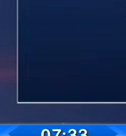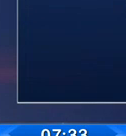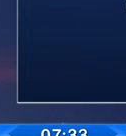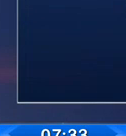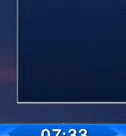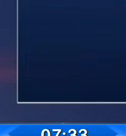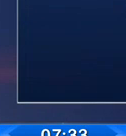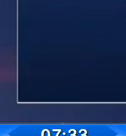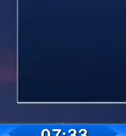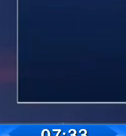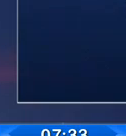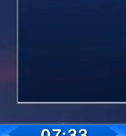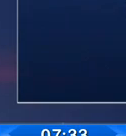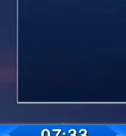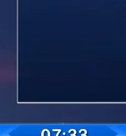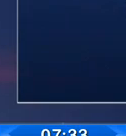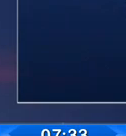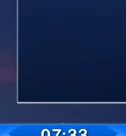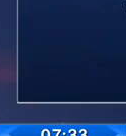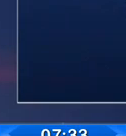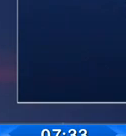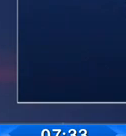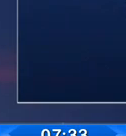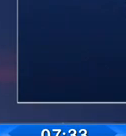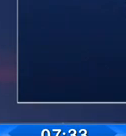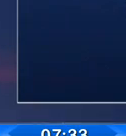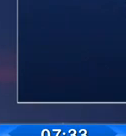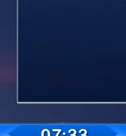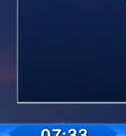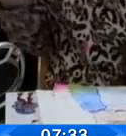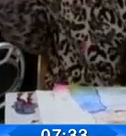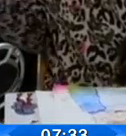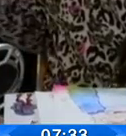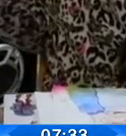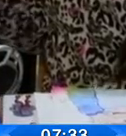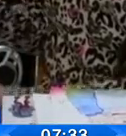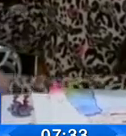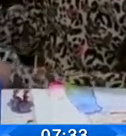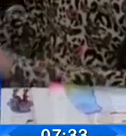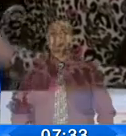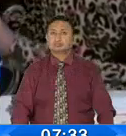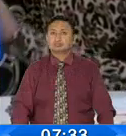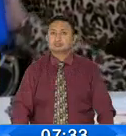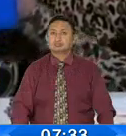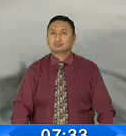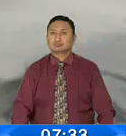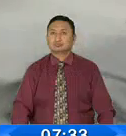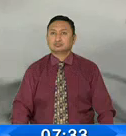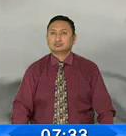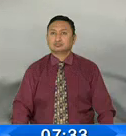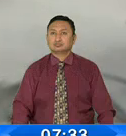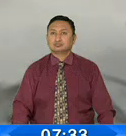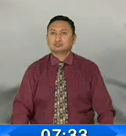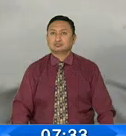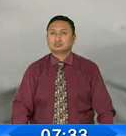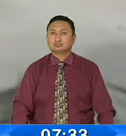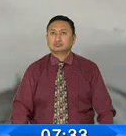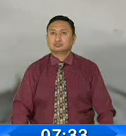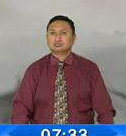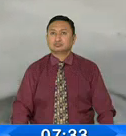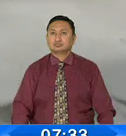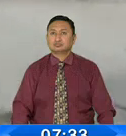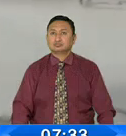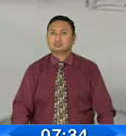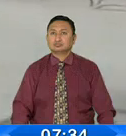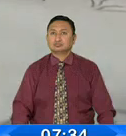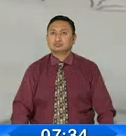220-5977-829 a nombre de Ana Rojas. Su ayuda será una luz para estas pequeñas. En una siguiente entrega les contaremos más de